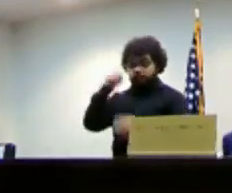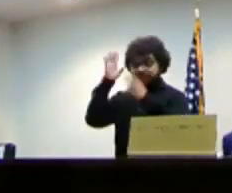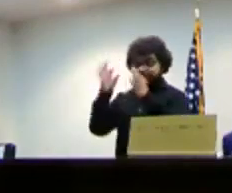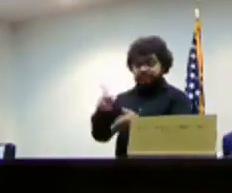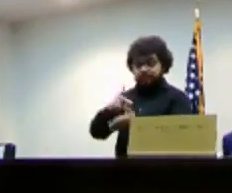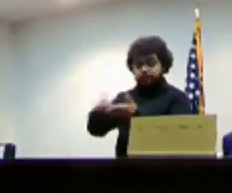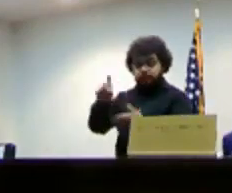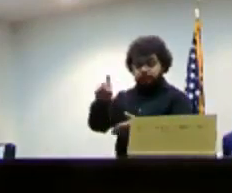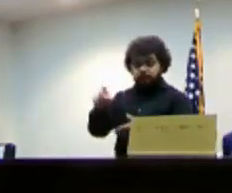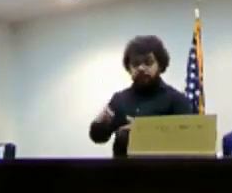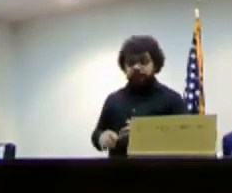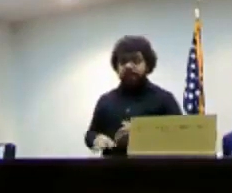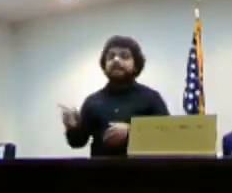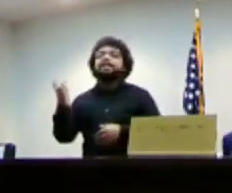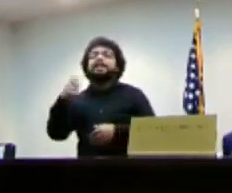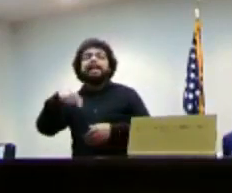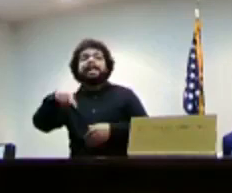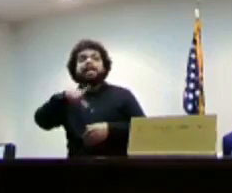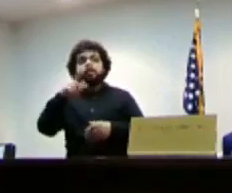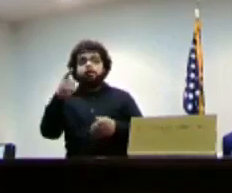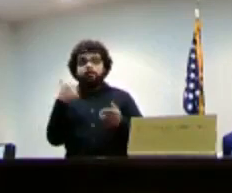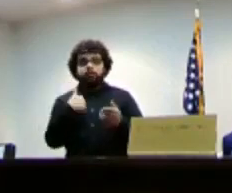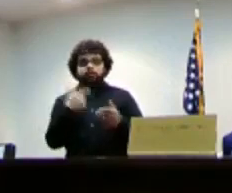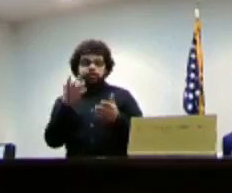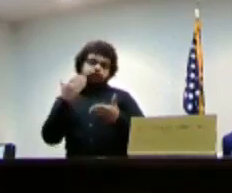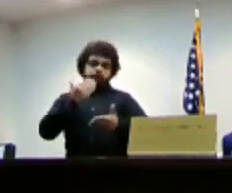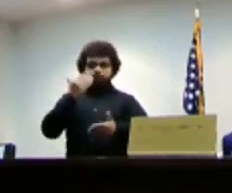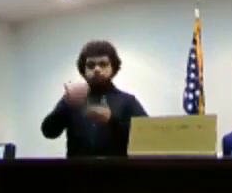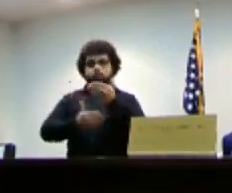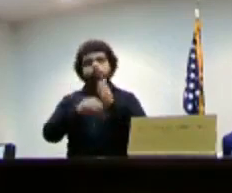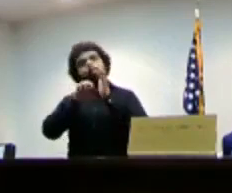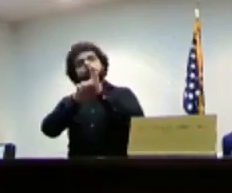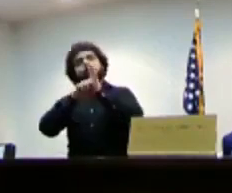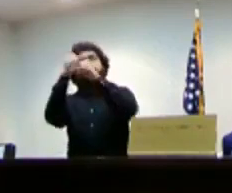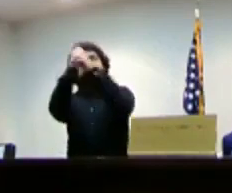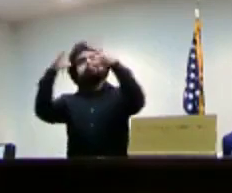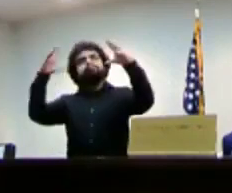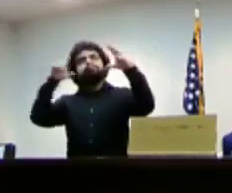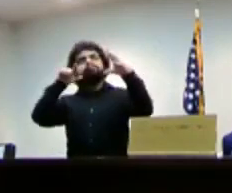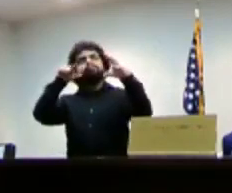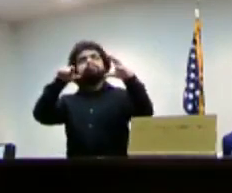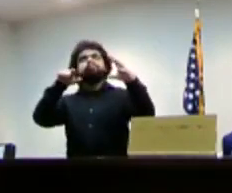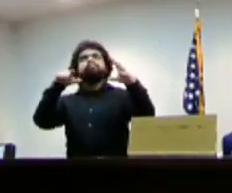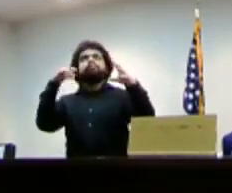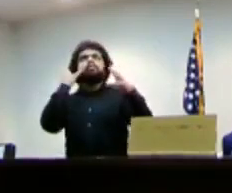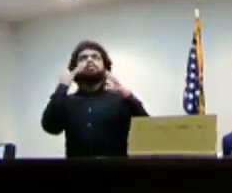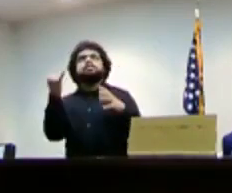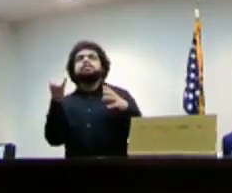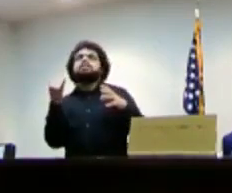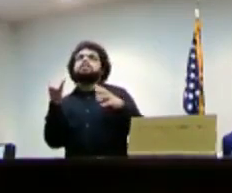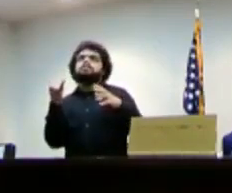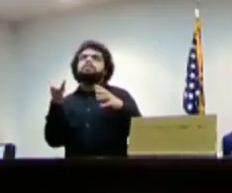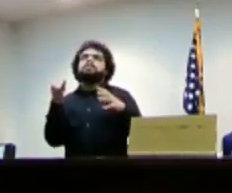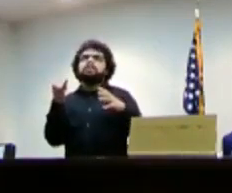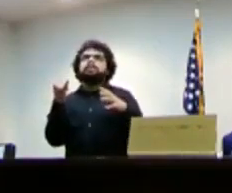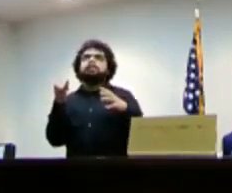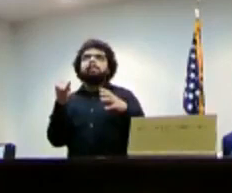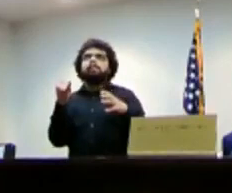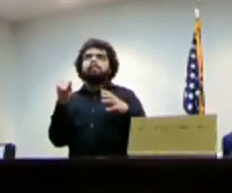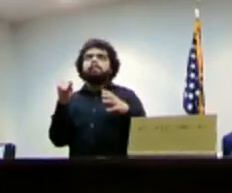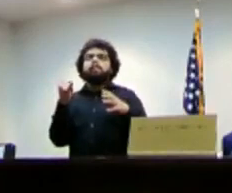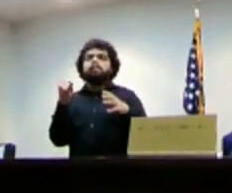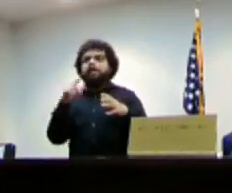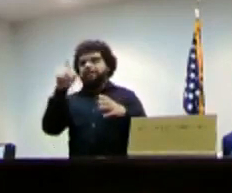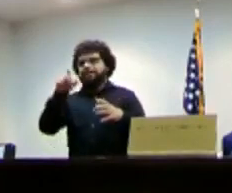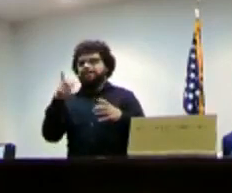que están disponibles, ellos corren una simulación de los próximos 3 meses y determinan cuánto es lo que se debe